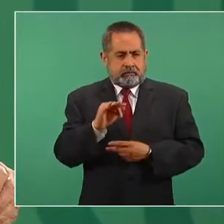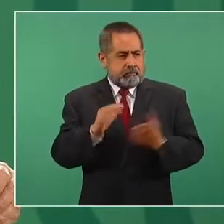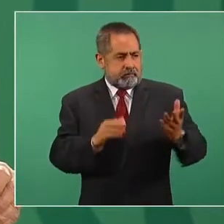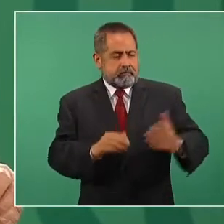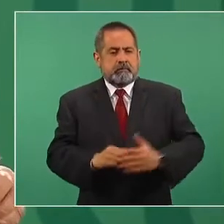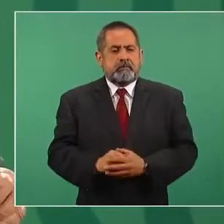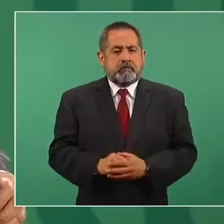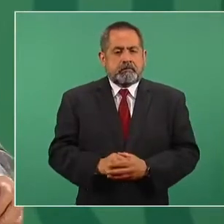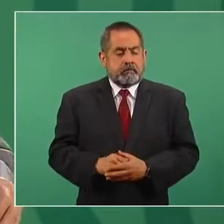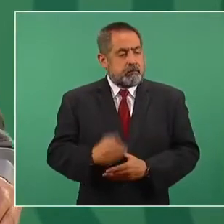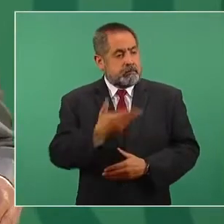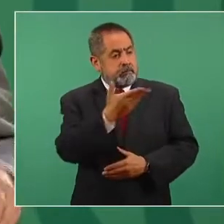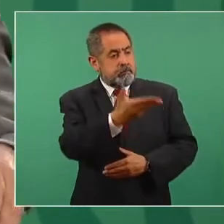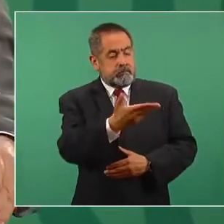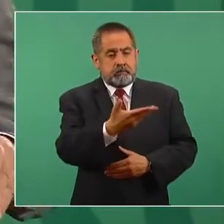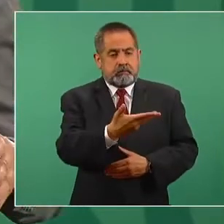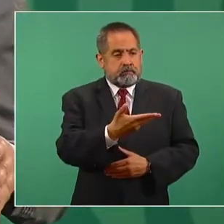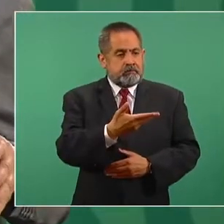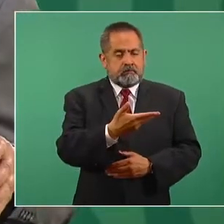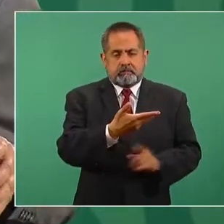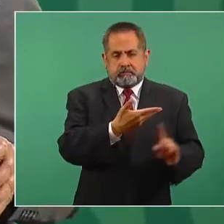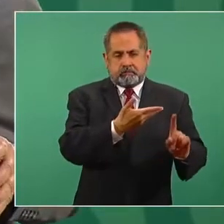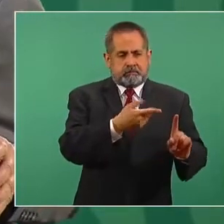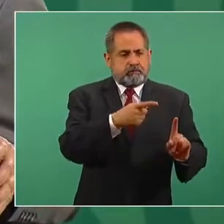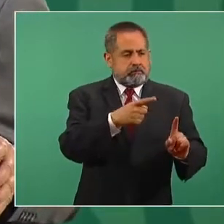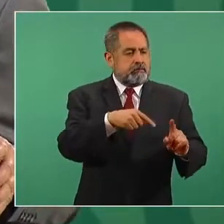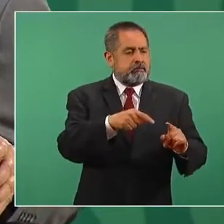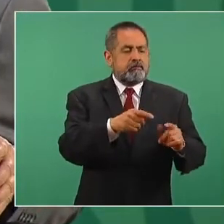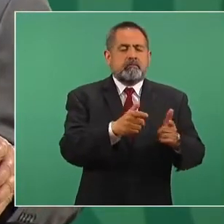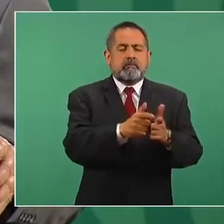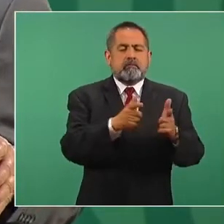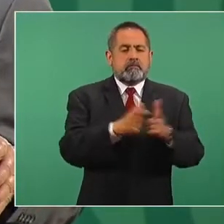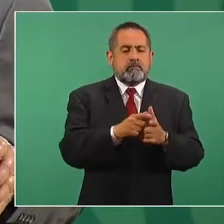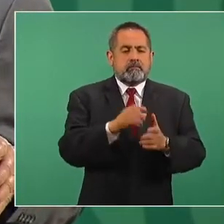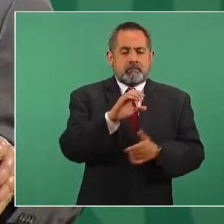Ciudadano presidente del Consejo de la Judicatura,